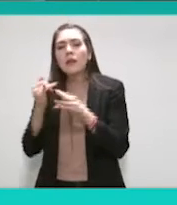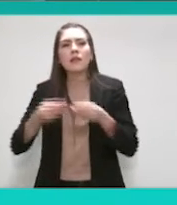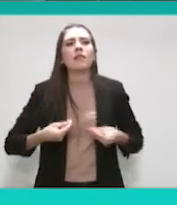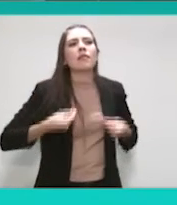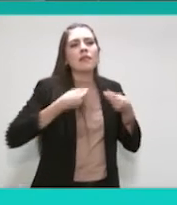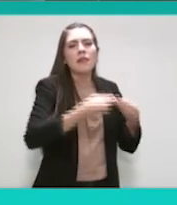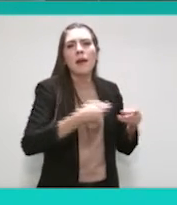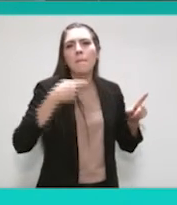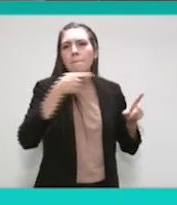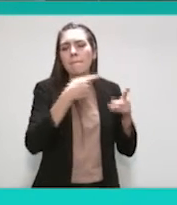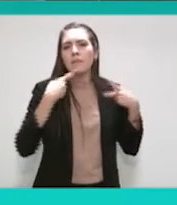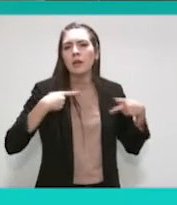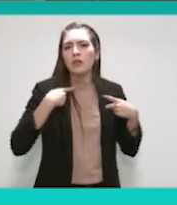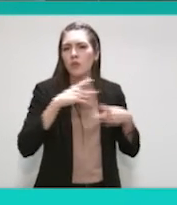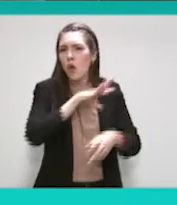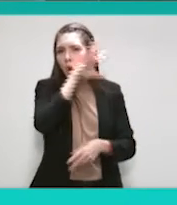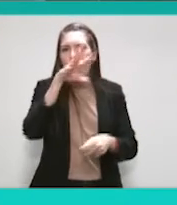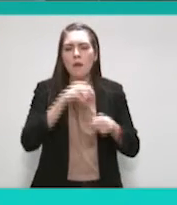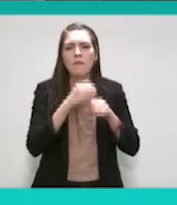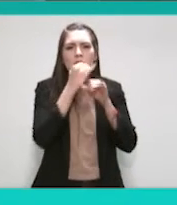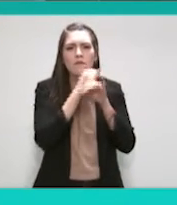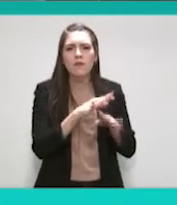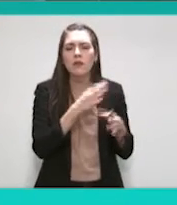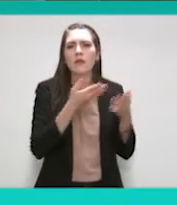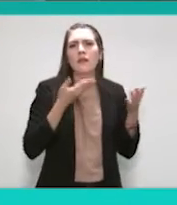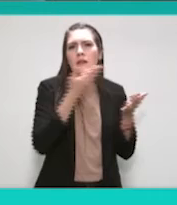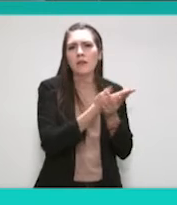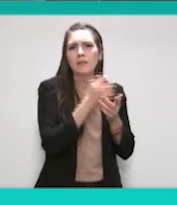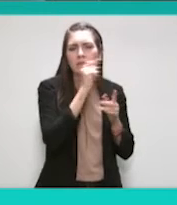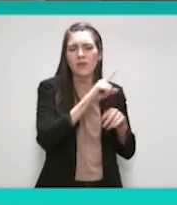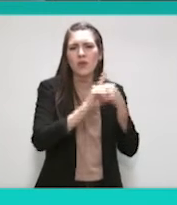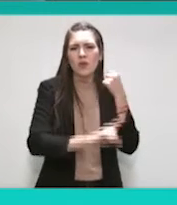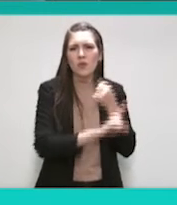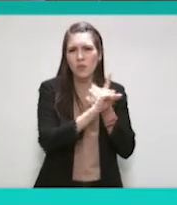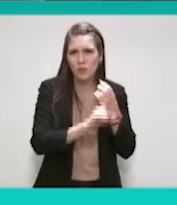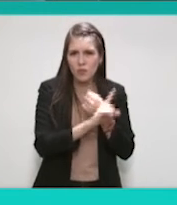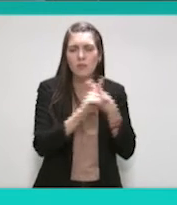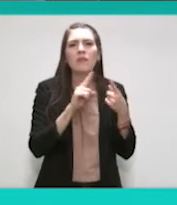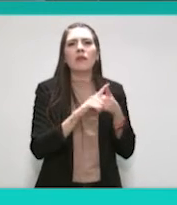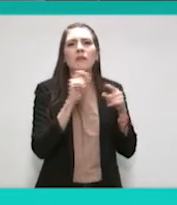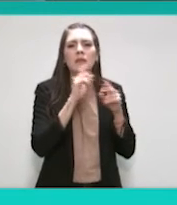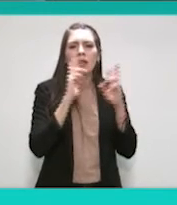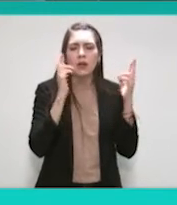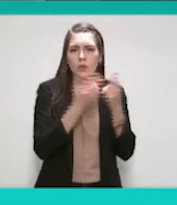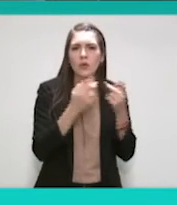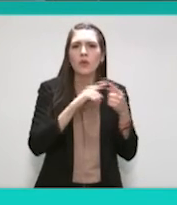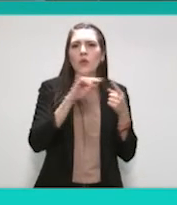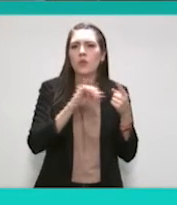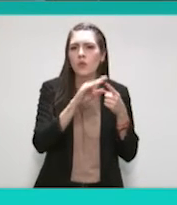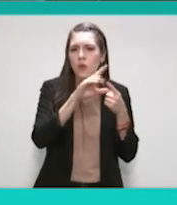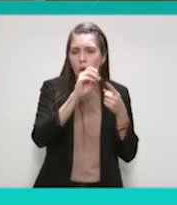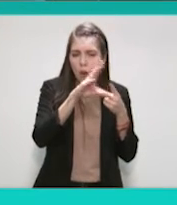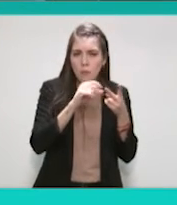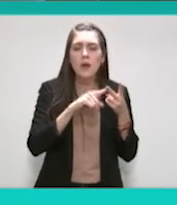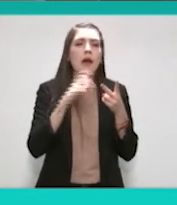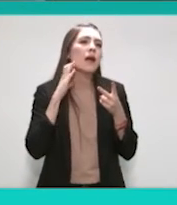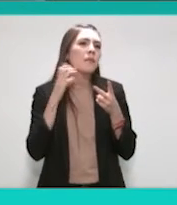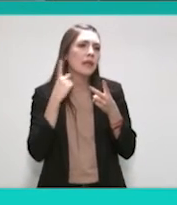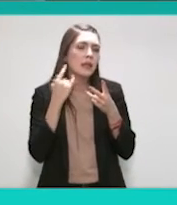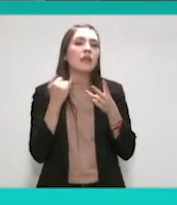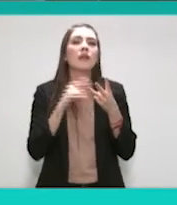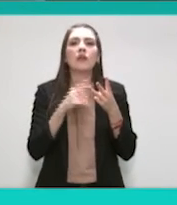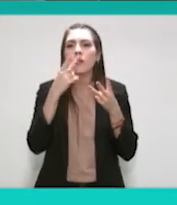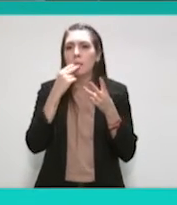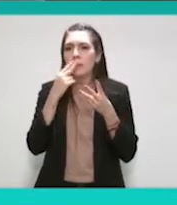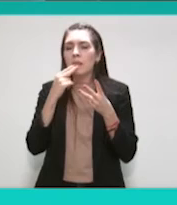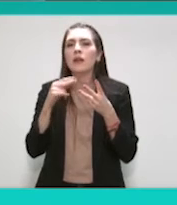toda la información documental generada de este encuentro entre la junta de coordinación política de la cámara diputados y los ciudadanos yon de luisa